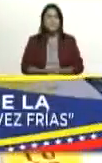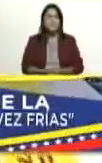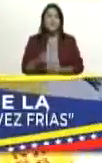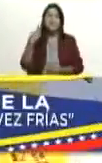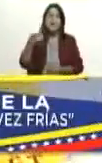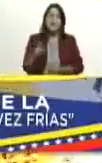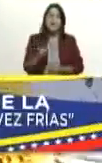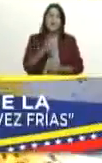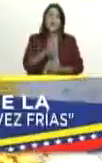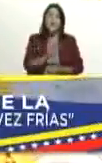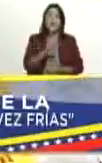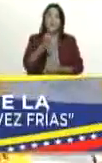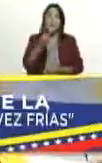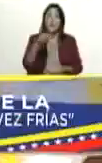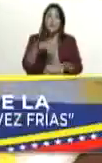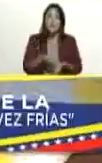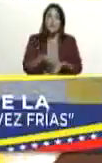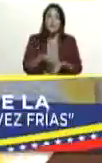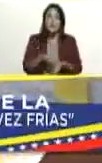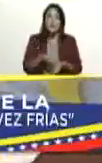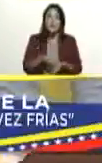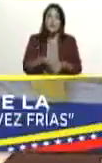tenemos más de